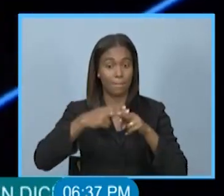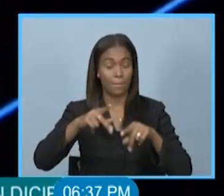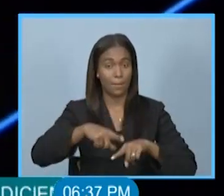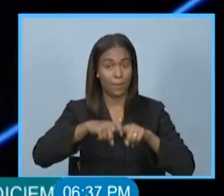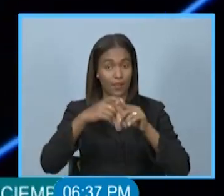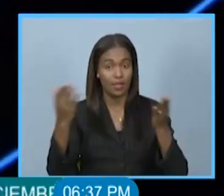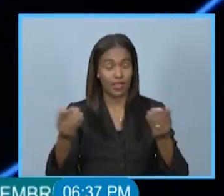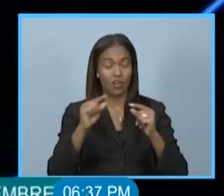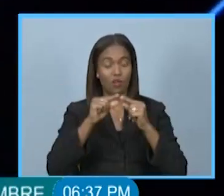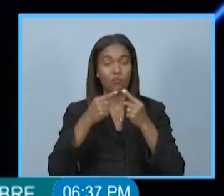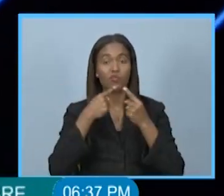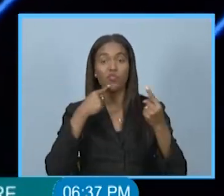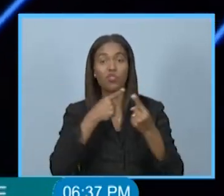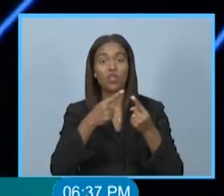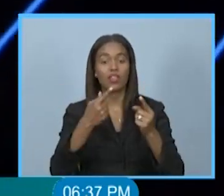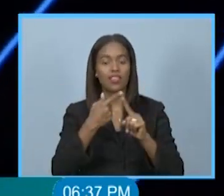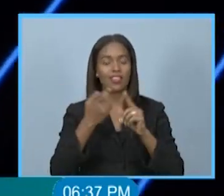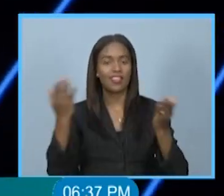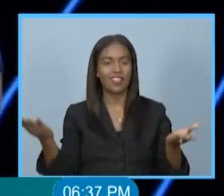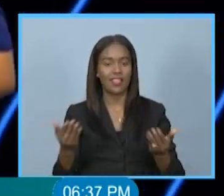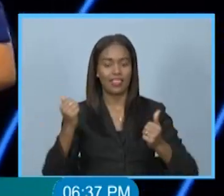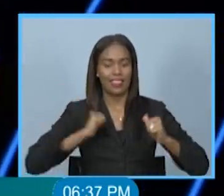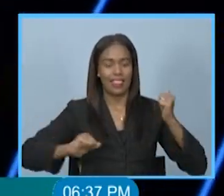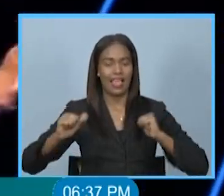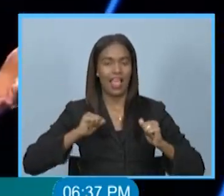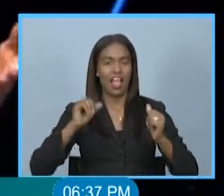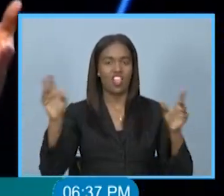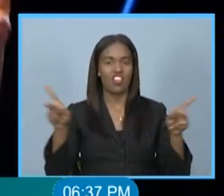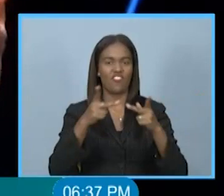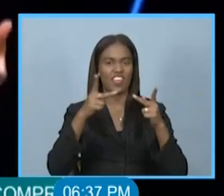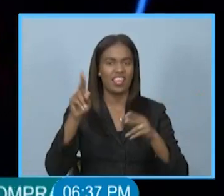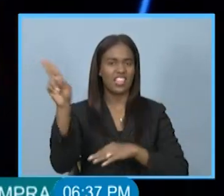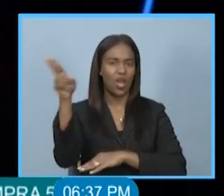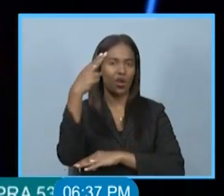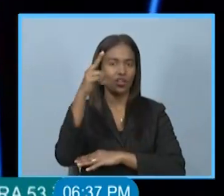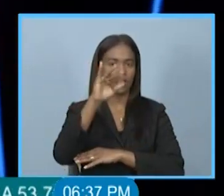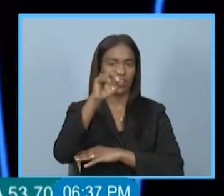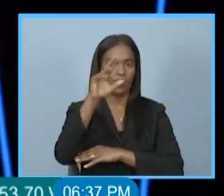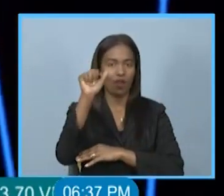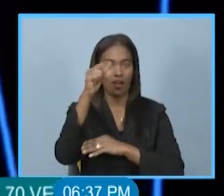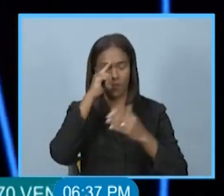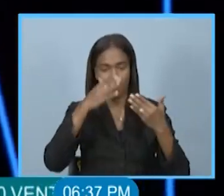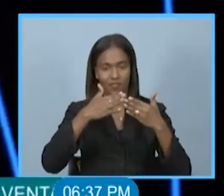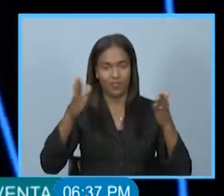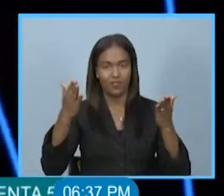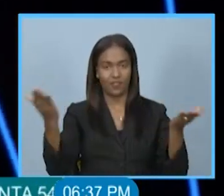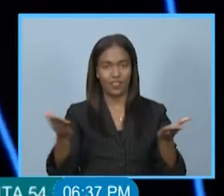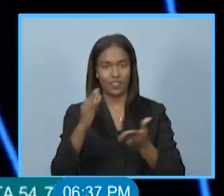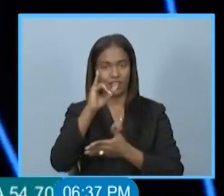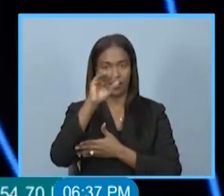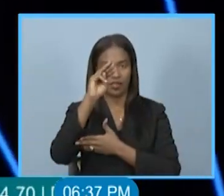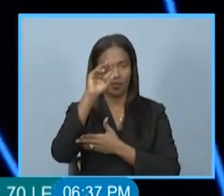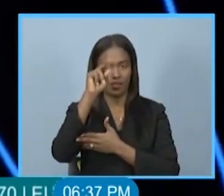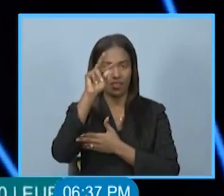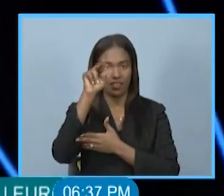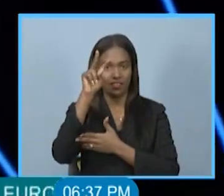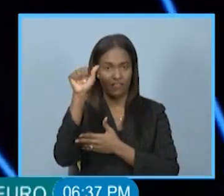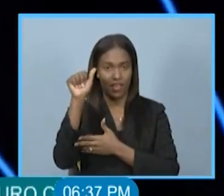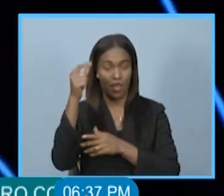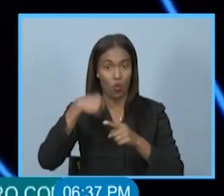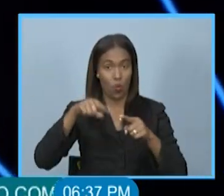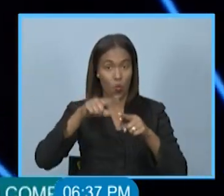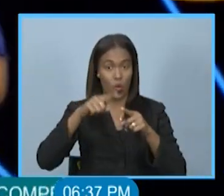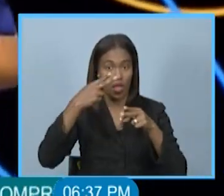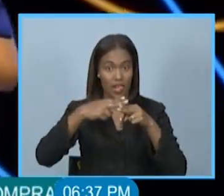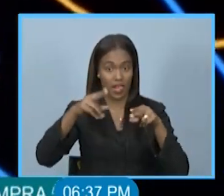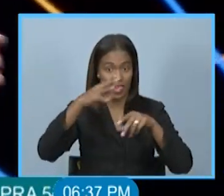pausa en central de noticias en vivo desde el teatro la fiesta del Hotel Jarabo en el marco de la apertura de imaginativa de inmediato yo